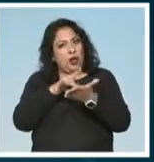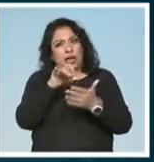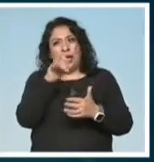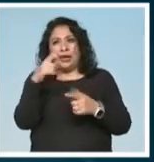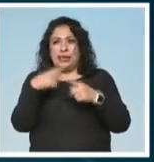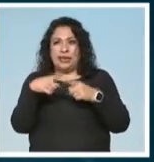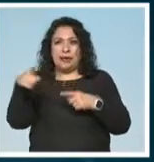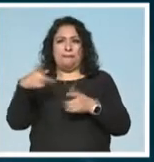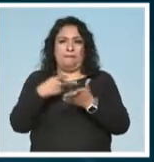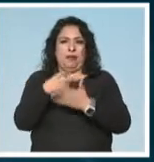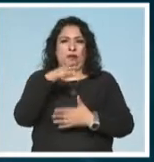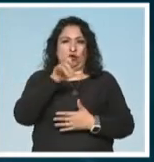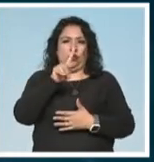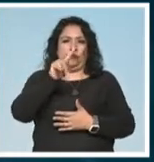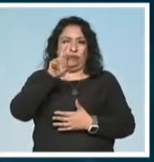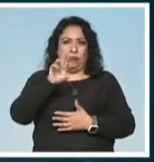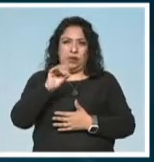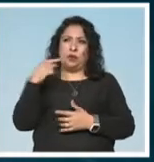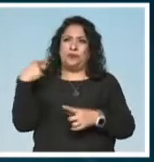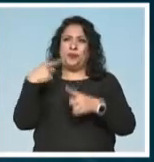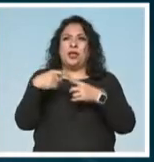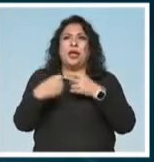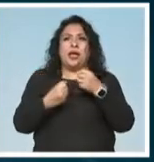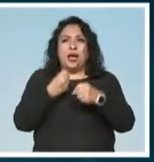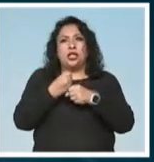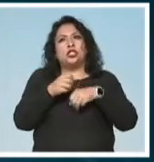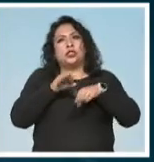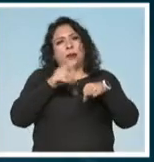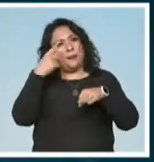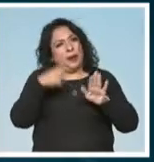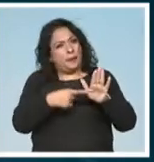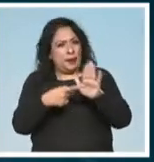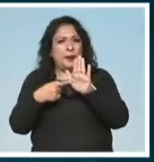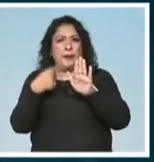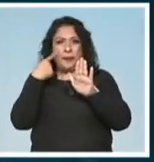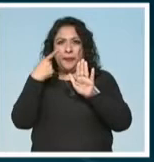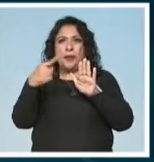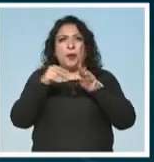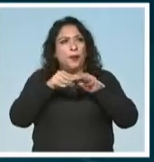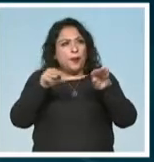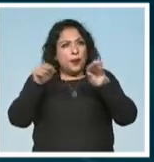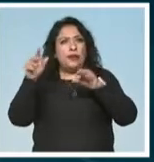a los Metro en estos años de labor para promocionar el teatro,